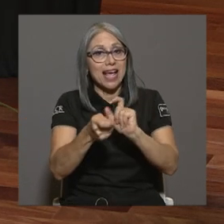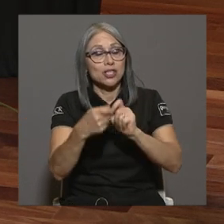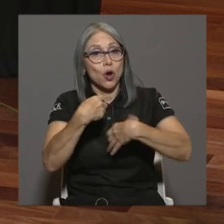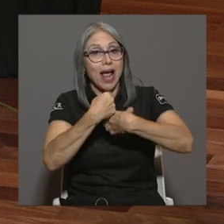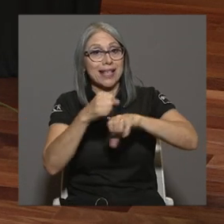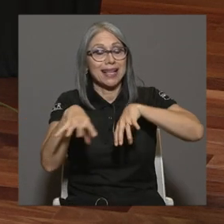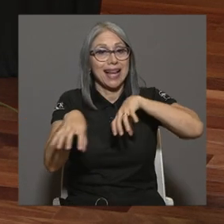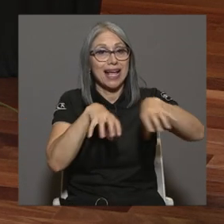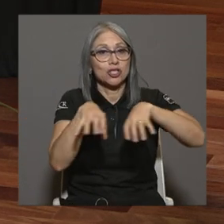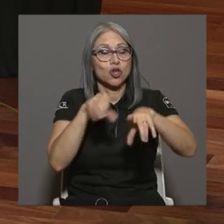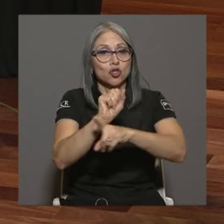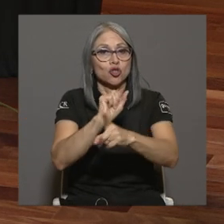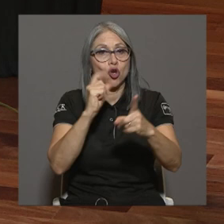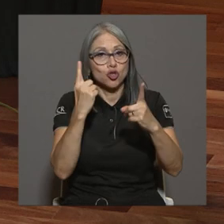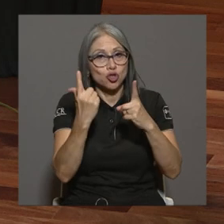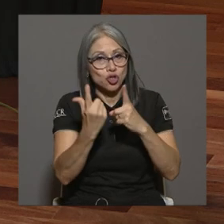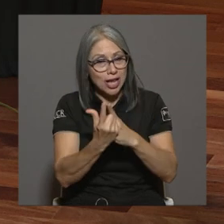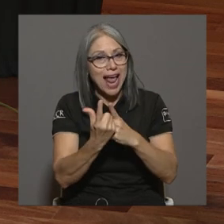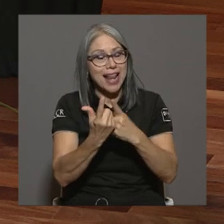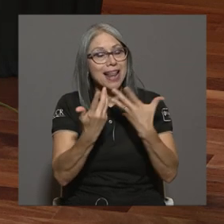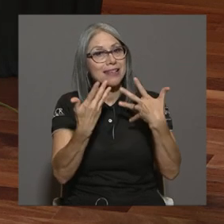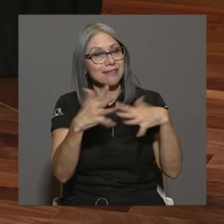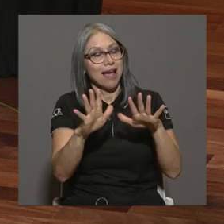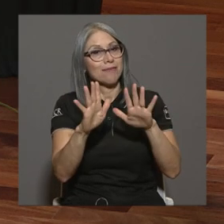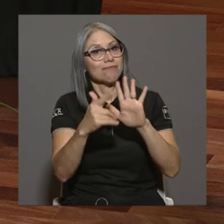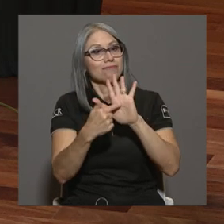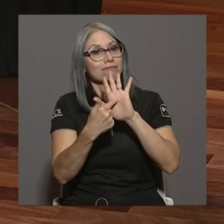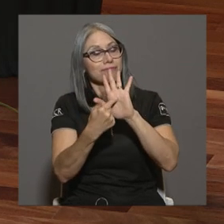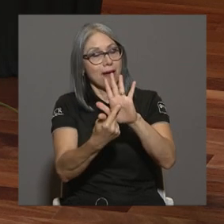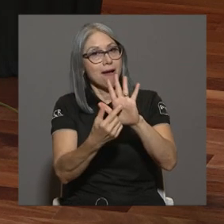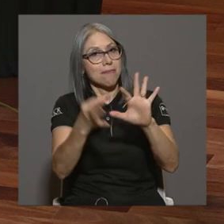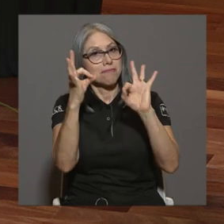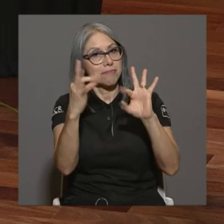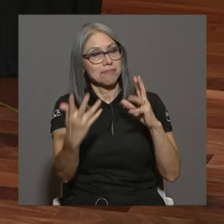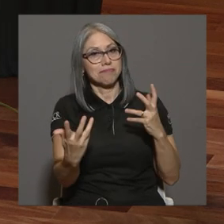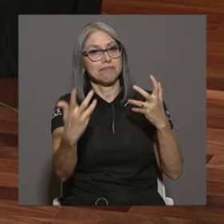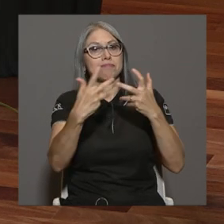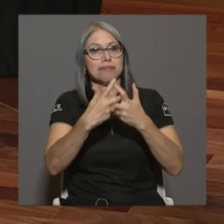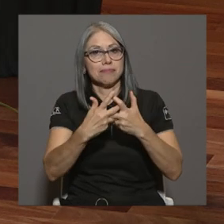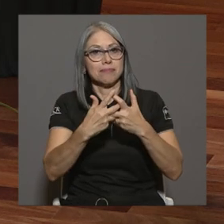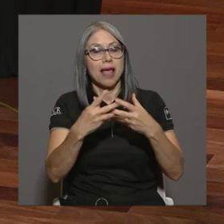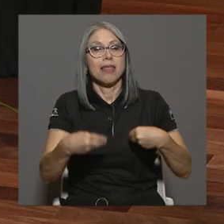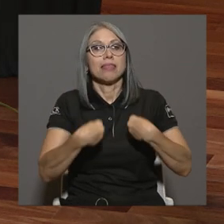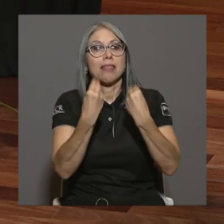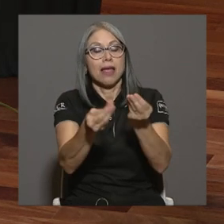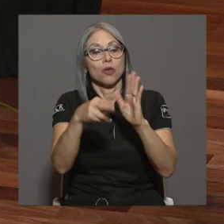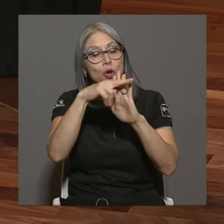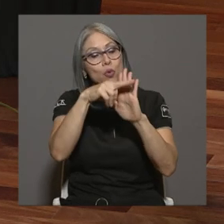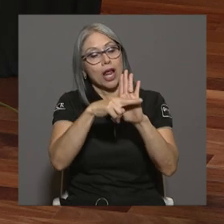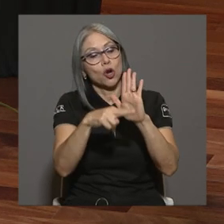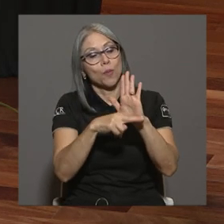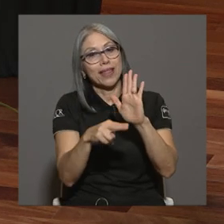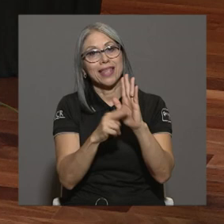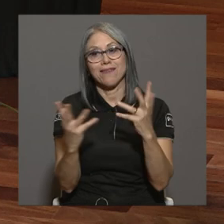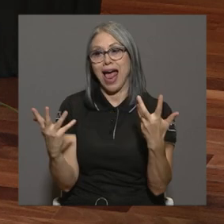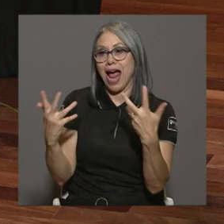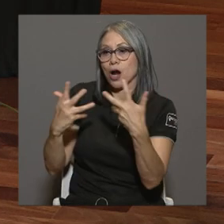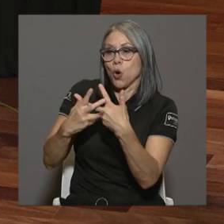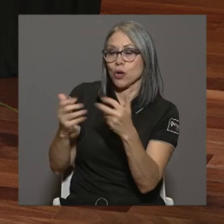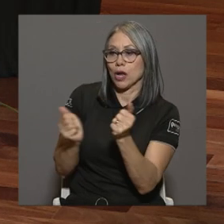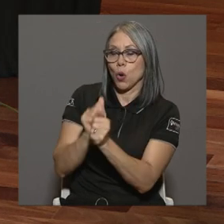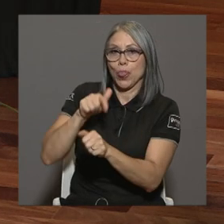la acción social en su justa dimensión, proporcionándole una normativa acorde con los